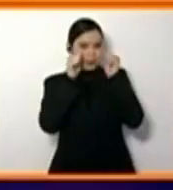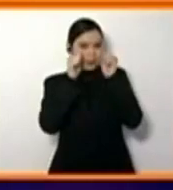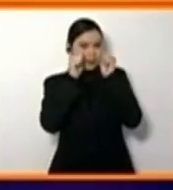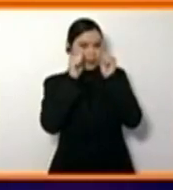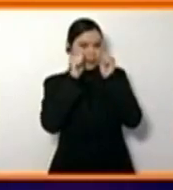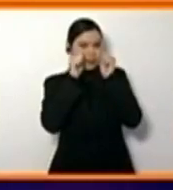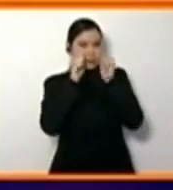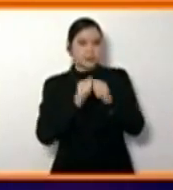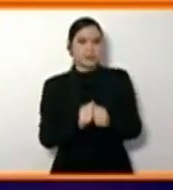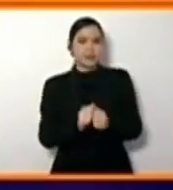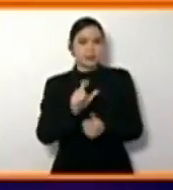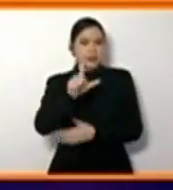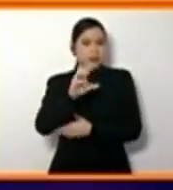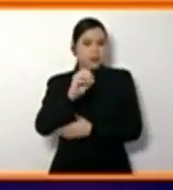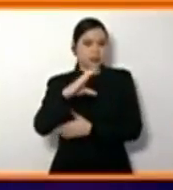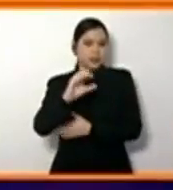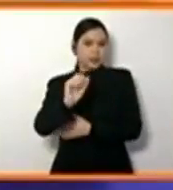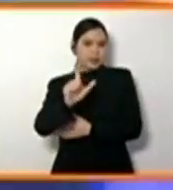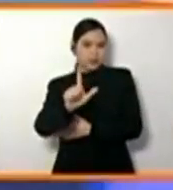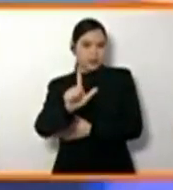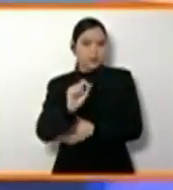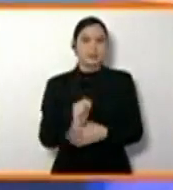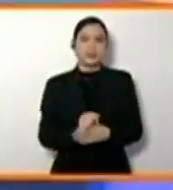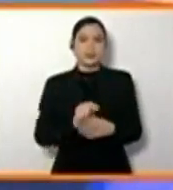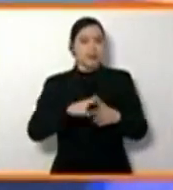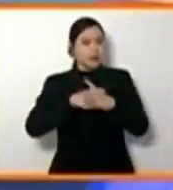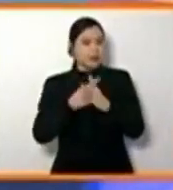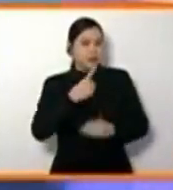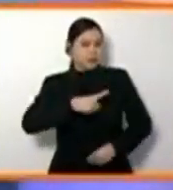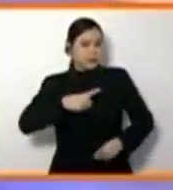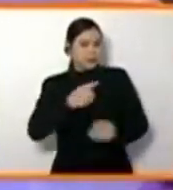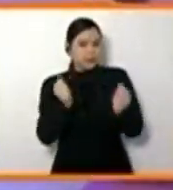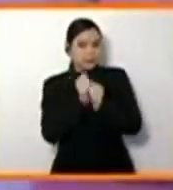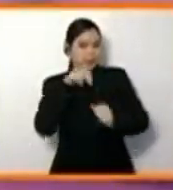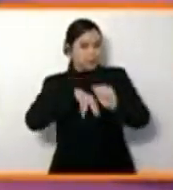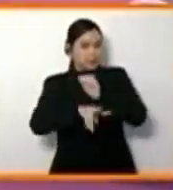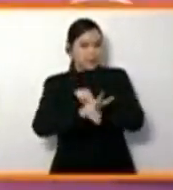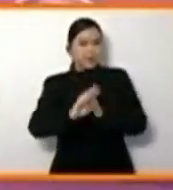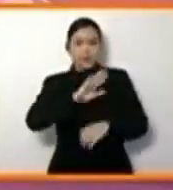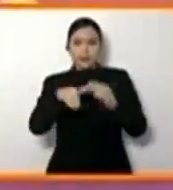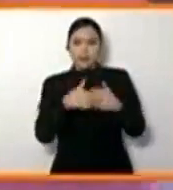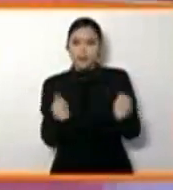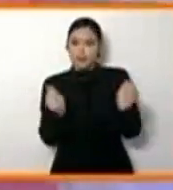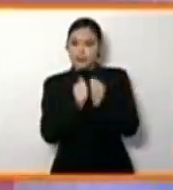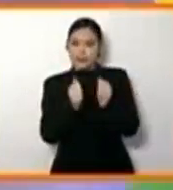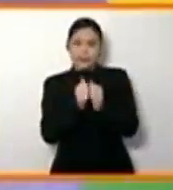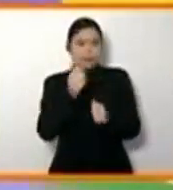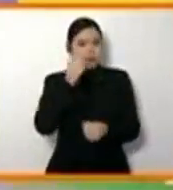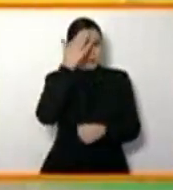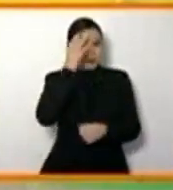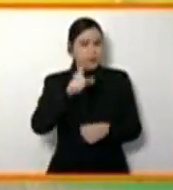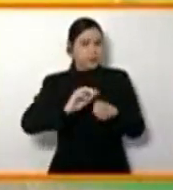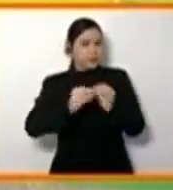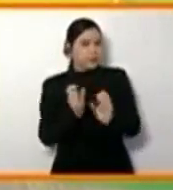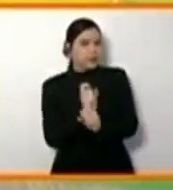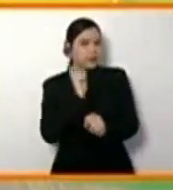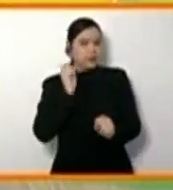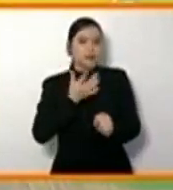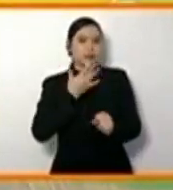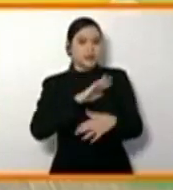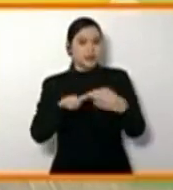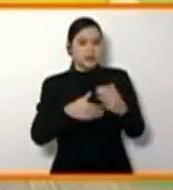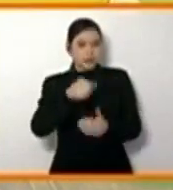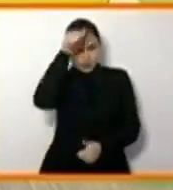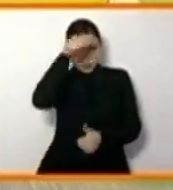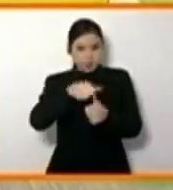atentos, local. Comenzamos la diversión junto a premiados. Acompáñame a conocer el primer número afortunado con su primer dígito. Recuerda